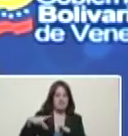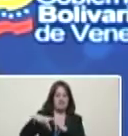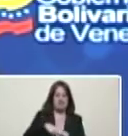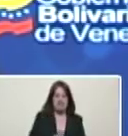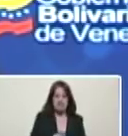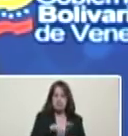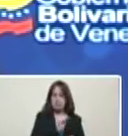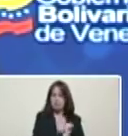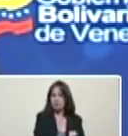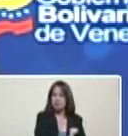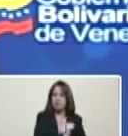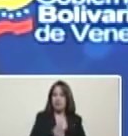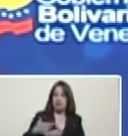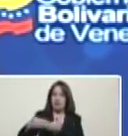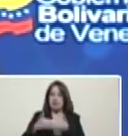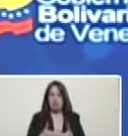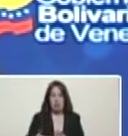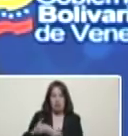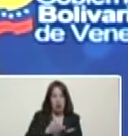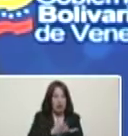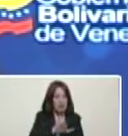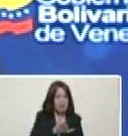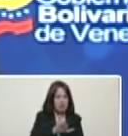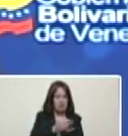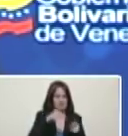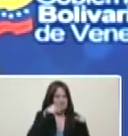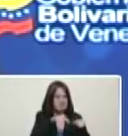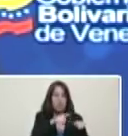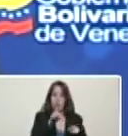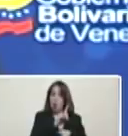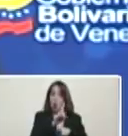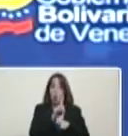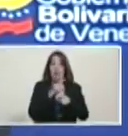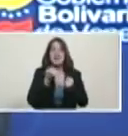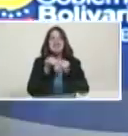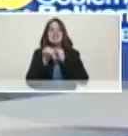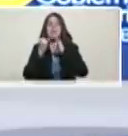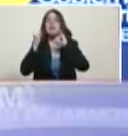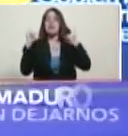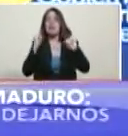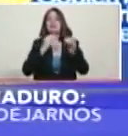imperio norteamericano. El camino es la independencia,